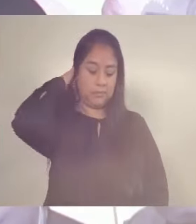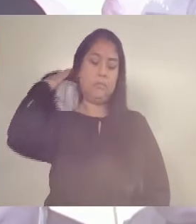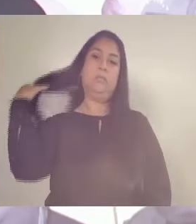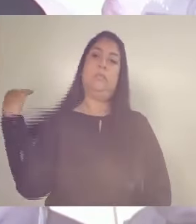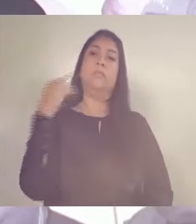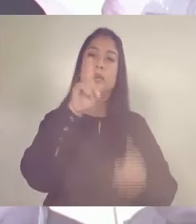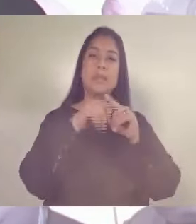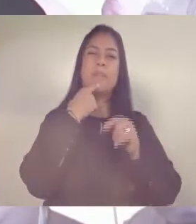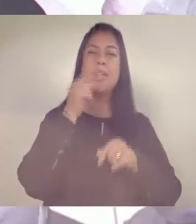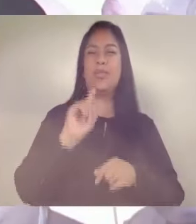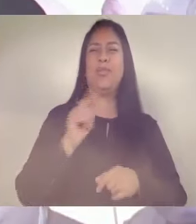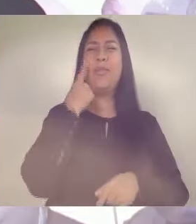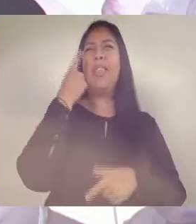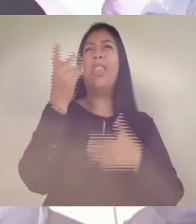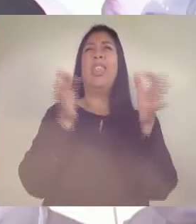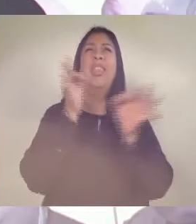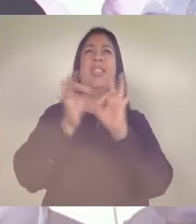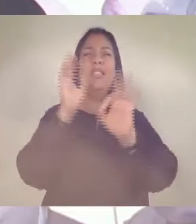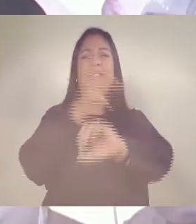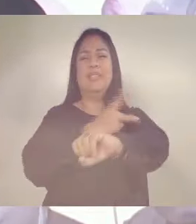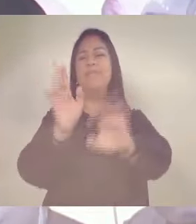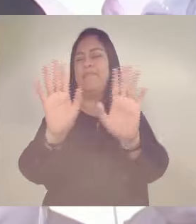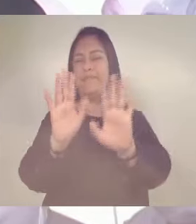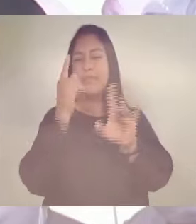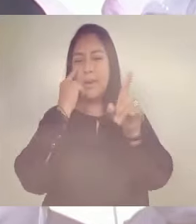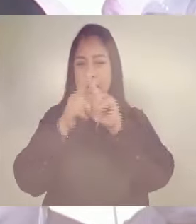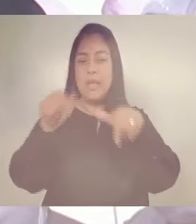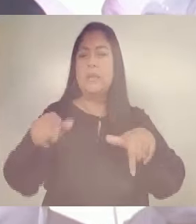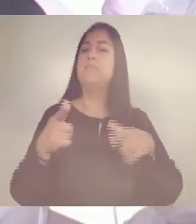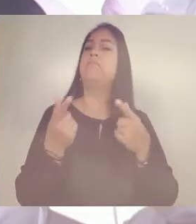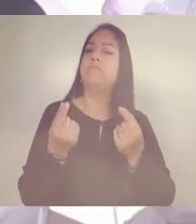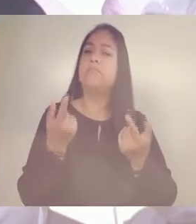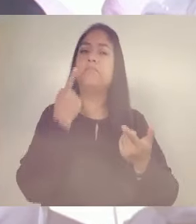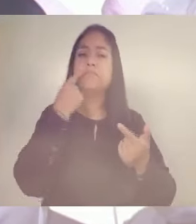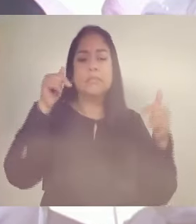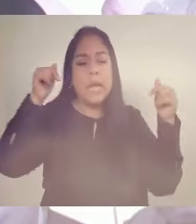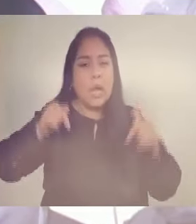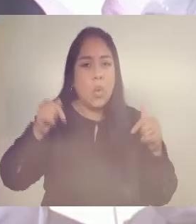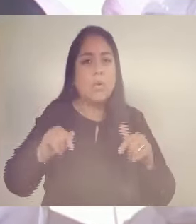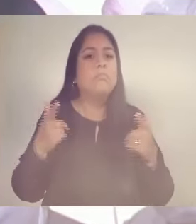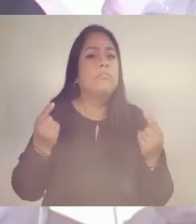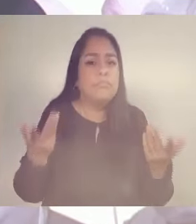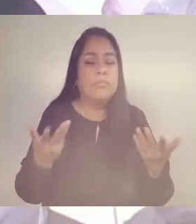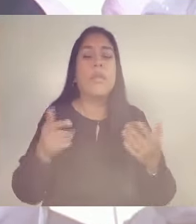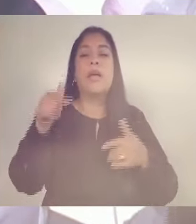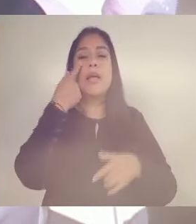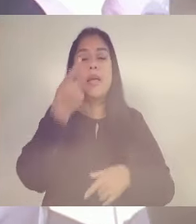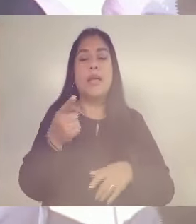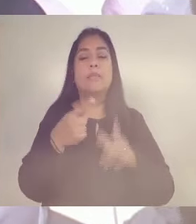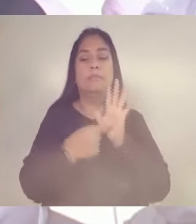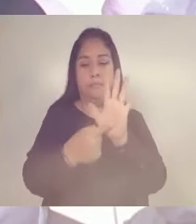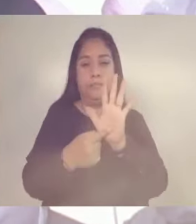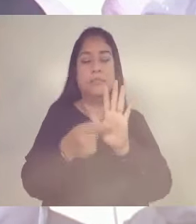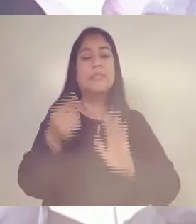quiero detenerme demasiado en la historia, sino más en lo que estamos haciendo en este momento. Pero para fines prácticos conviene